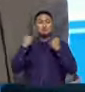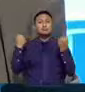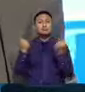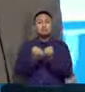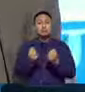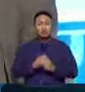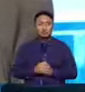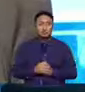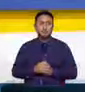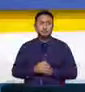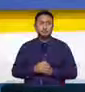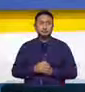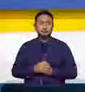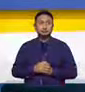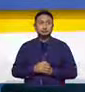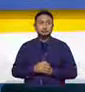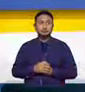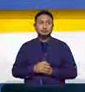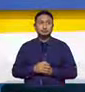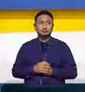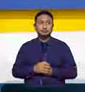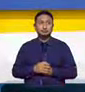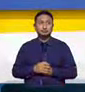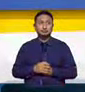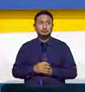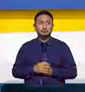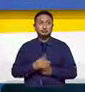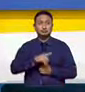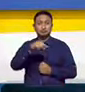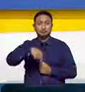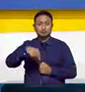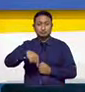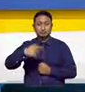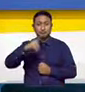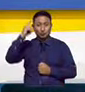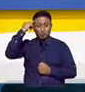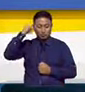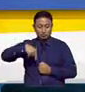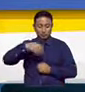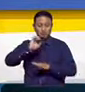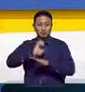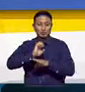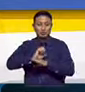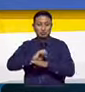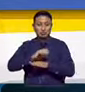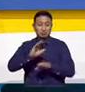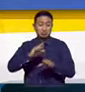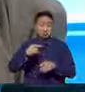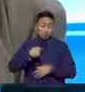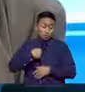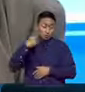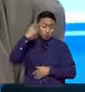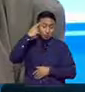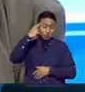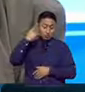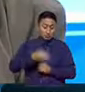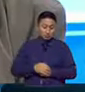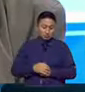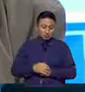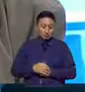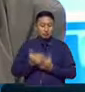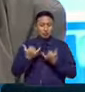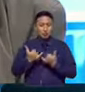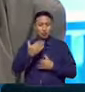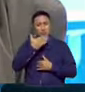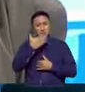por gobernabilidad, ¿no? Quisiéramos aquí. Entonces, esa gobernabilidad para el Ecuador, yo creo que está en mejor situación